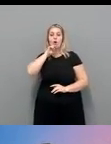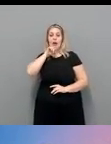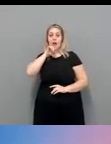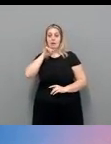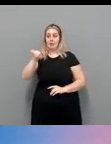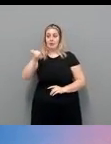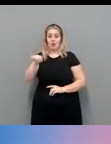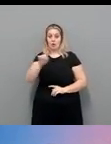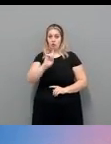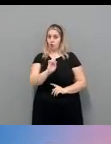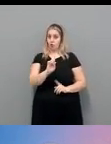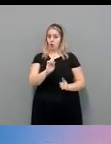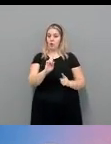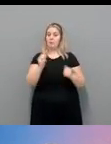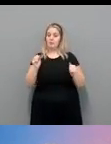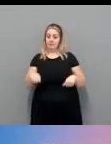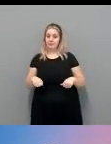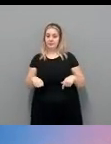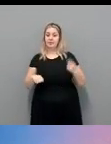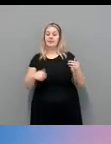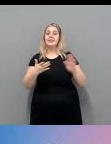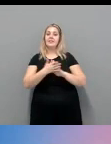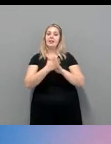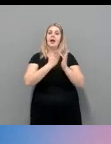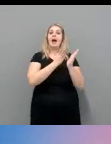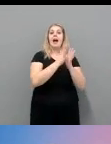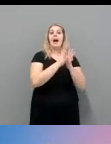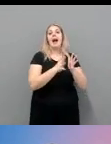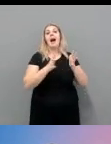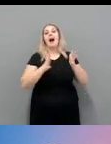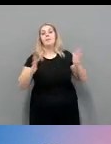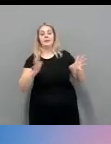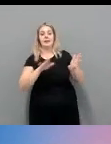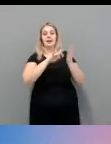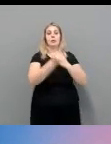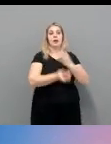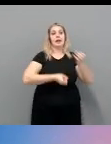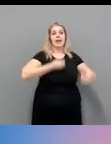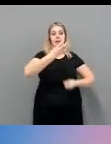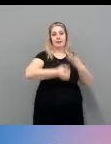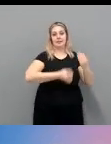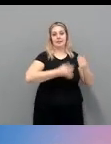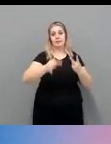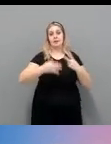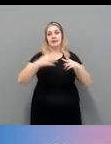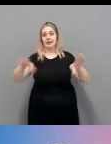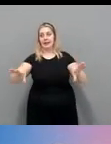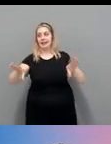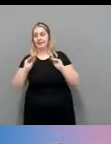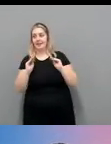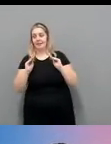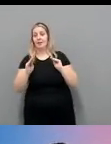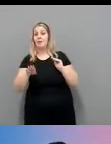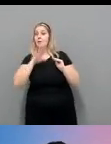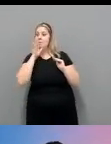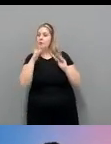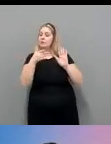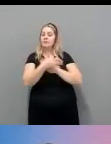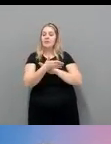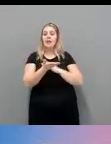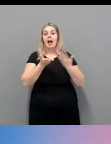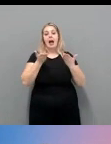no, ¿vale? Aumentamos tanto el lenguaje expresivo como el receptivo, porque les ayuda a